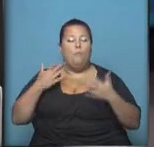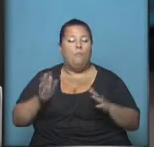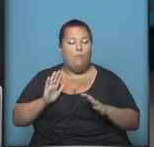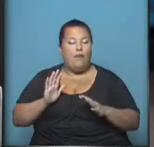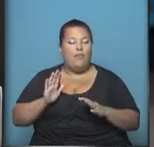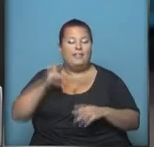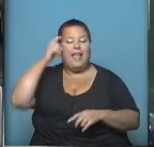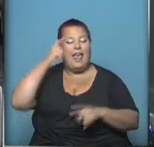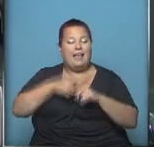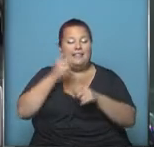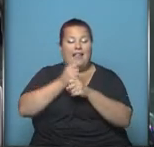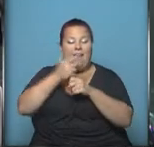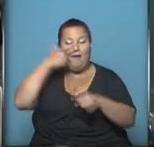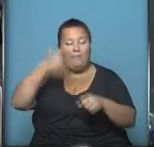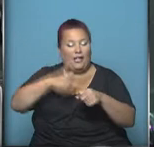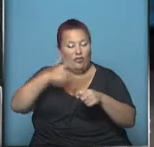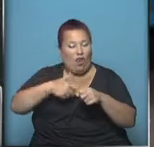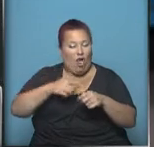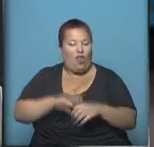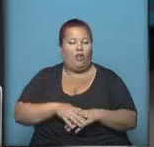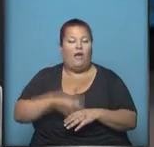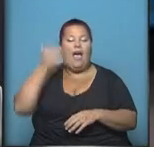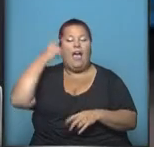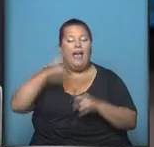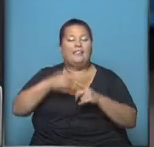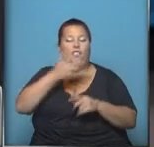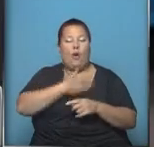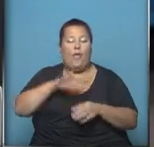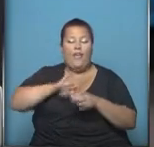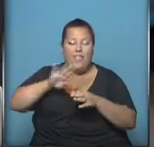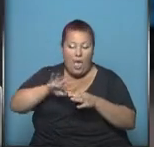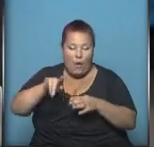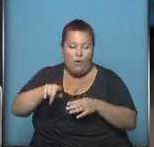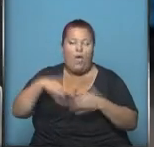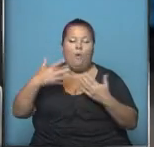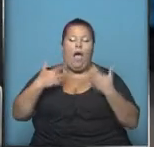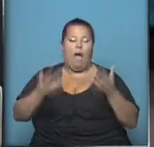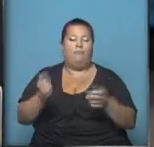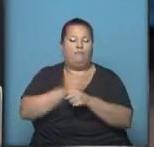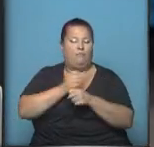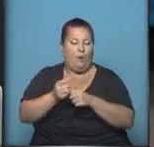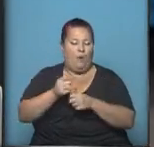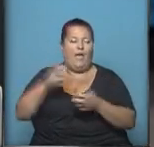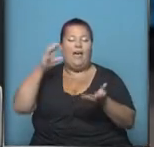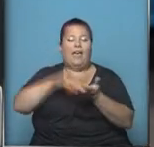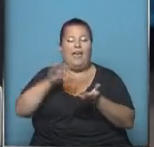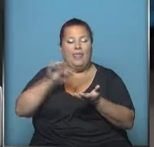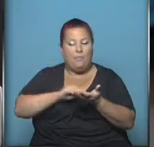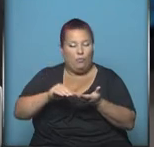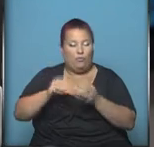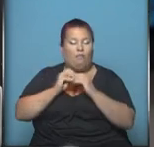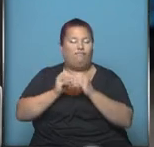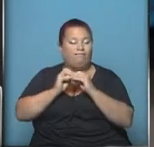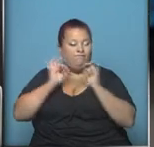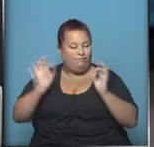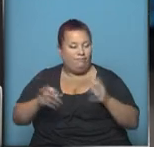ex trabajadores de yacimientos petrolíferos fiscales que tenía el estado una deuda con ellos se aprobó finalmente en la cámara de diputados y este debate también